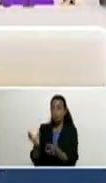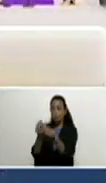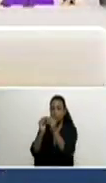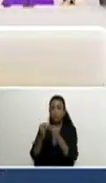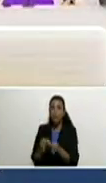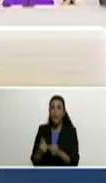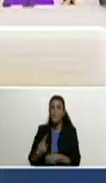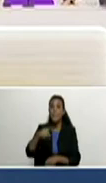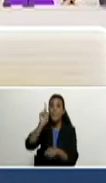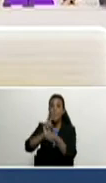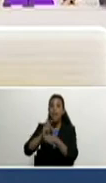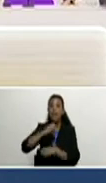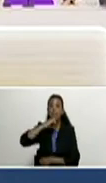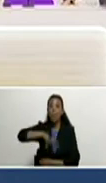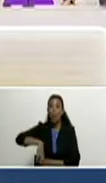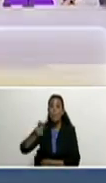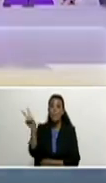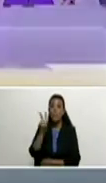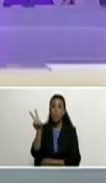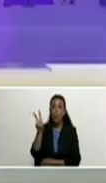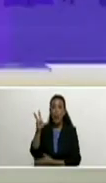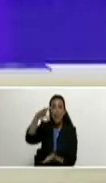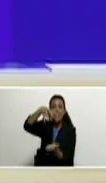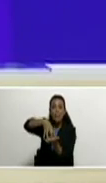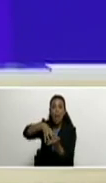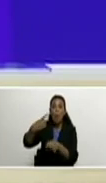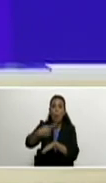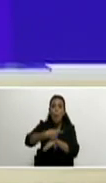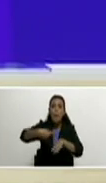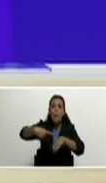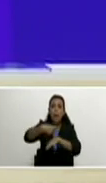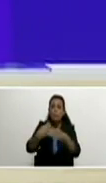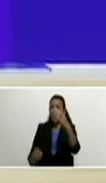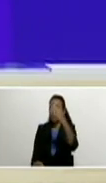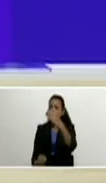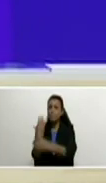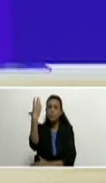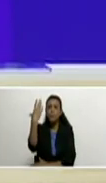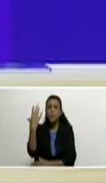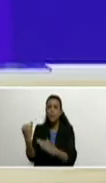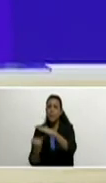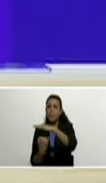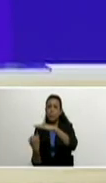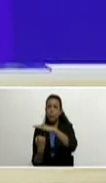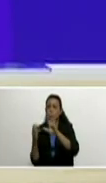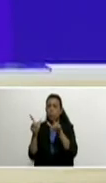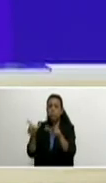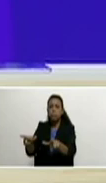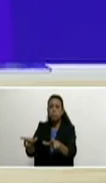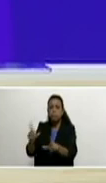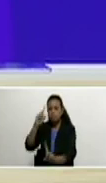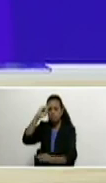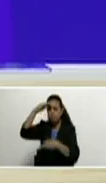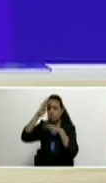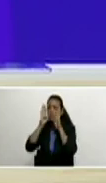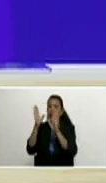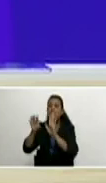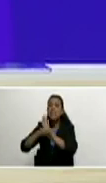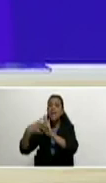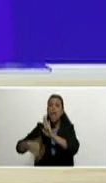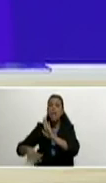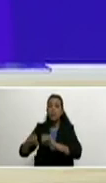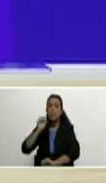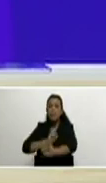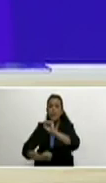Primera vez que desde el Estado, desde el gobierno, se creaba una institución para defender a